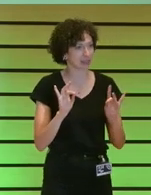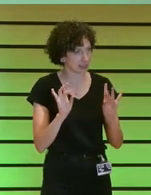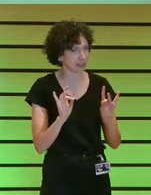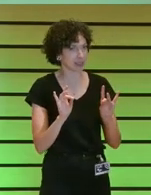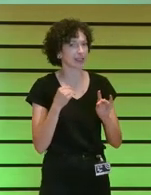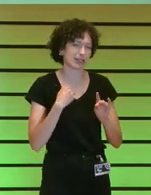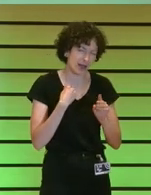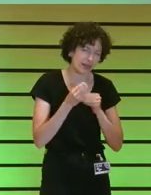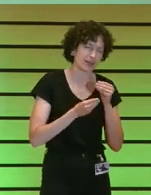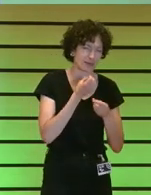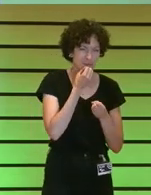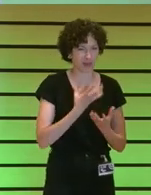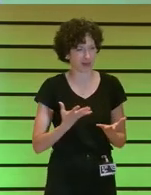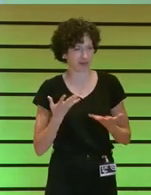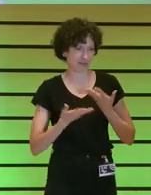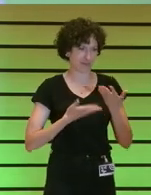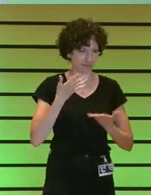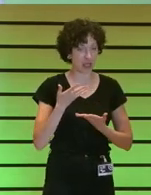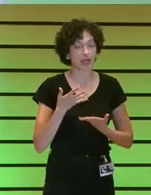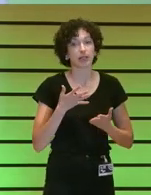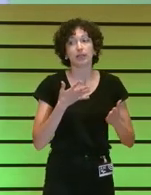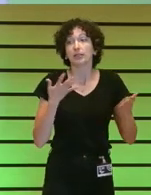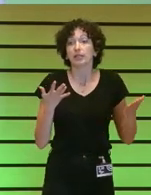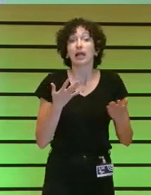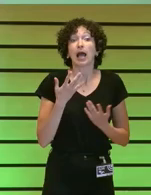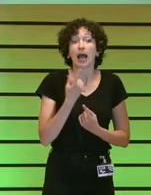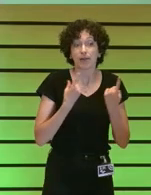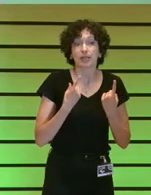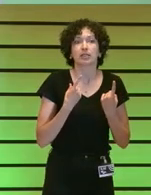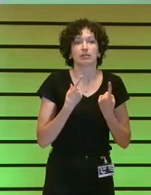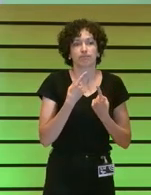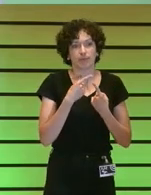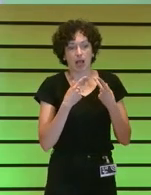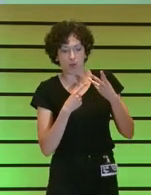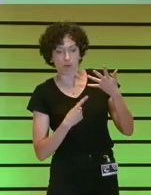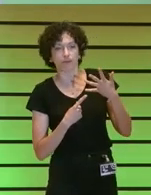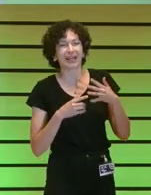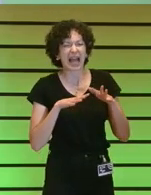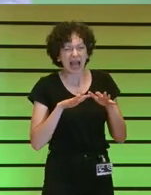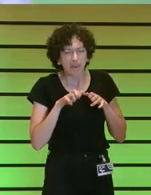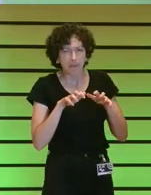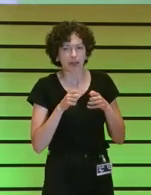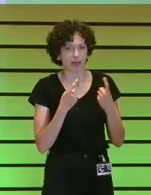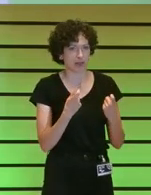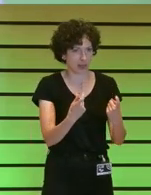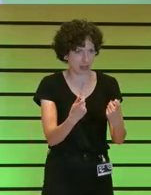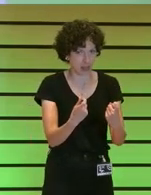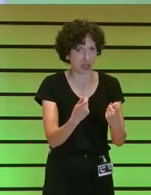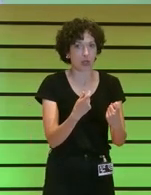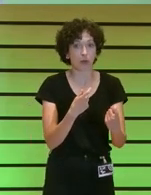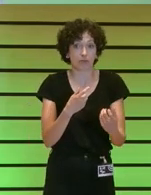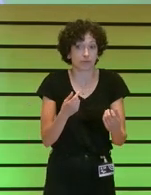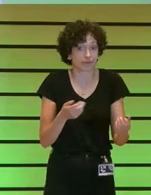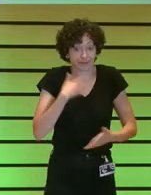a hacer bien esas cosas es decir hay cosas que requieren un aprendizaje No y lo vamos haciendo